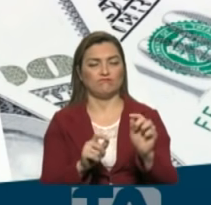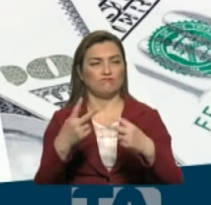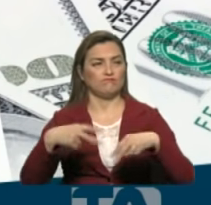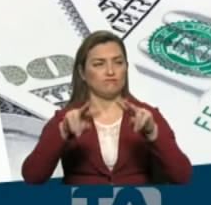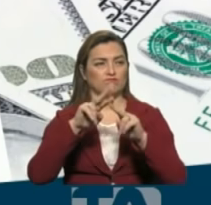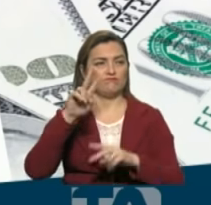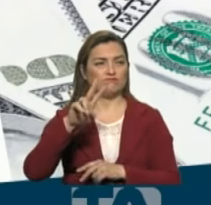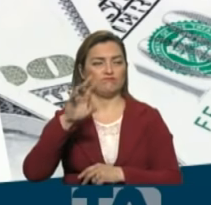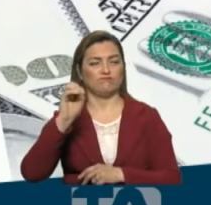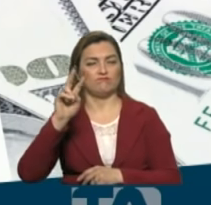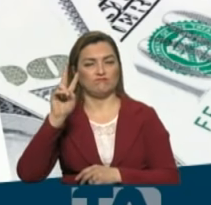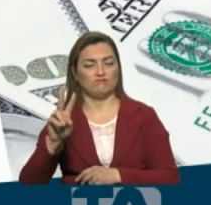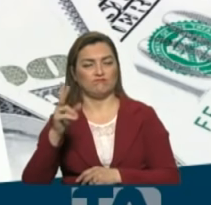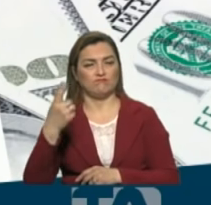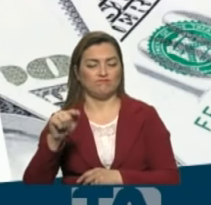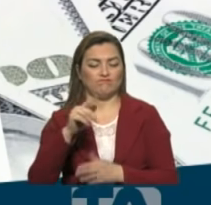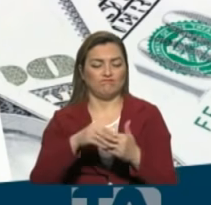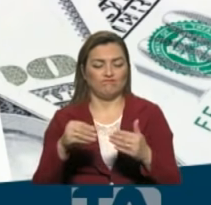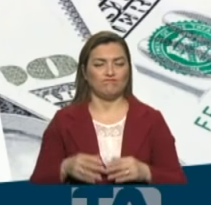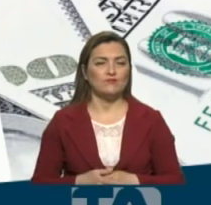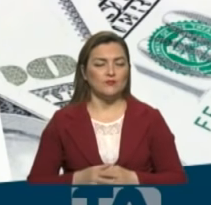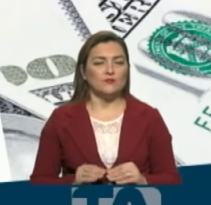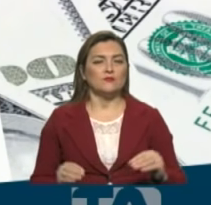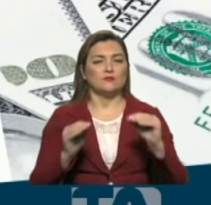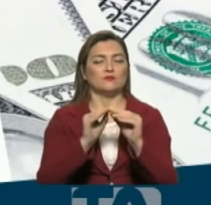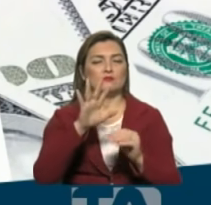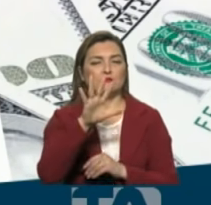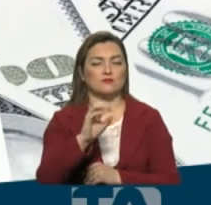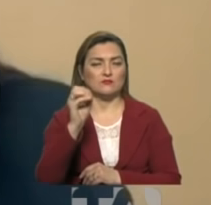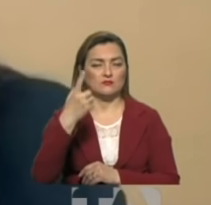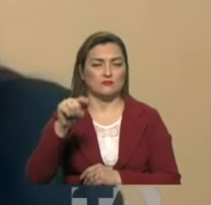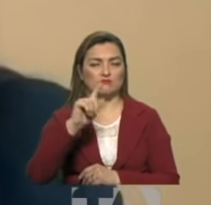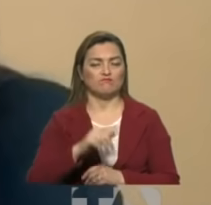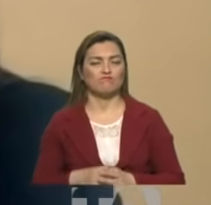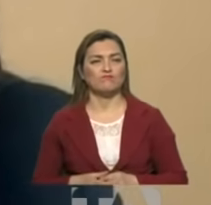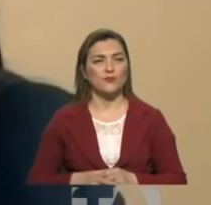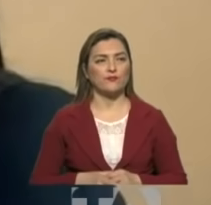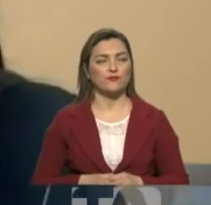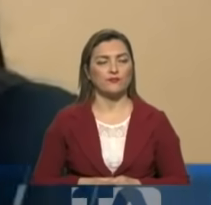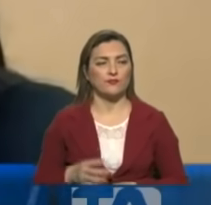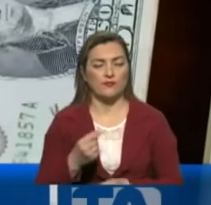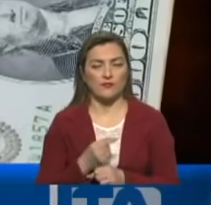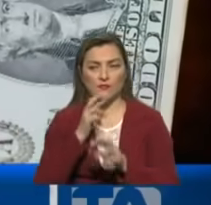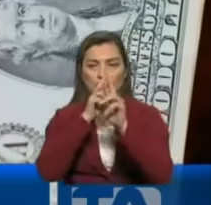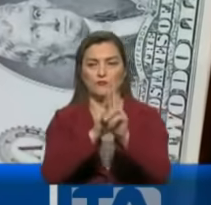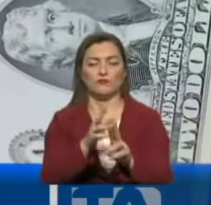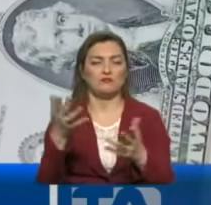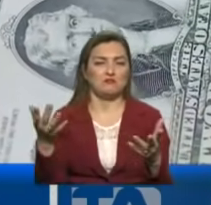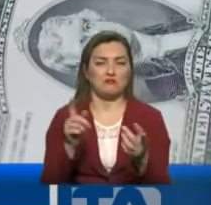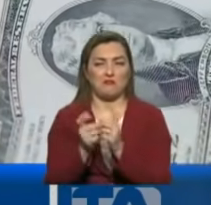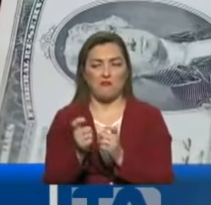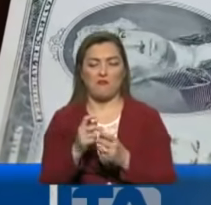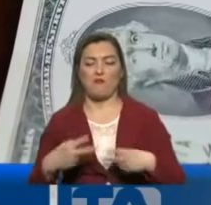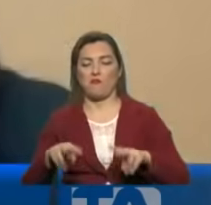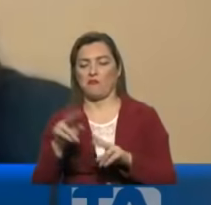de 202 millones de dólares, es decir, un aumento de 40 millones. En respuesta, la gerente del metro dijo que no hay una variación